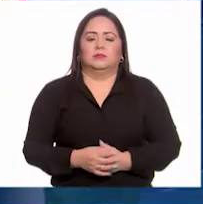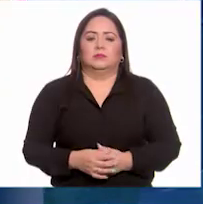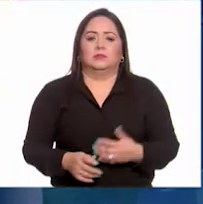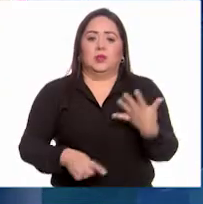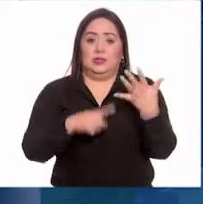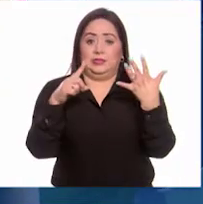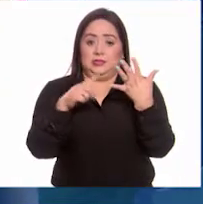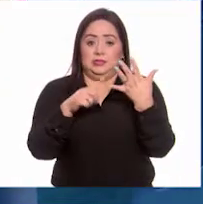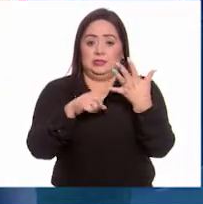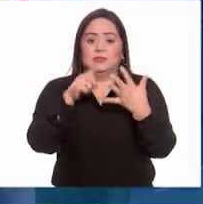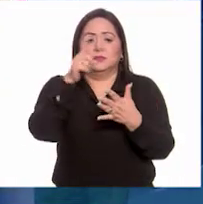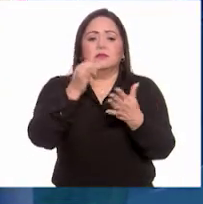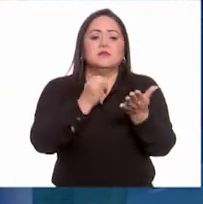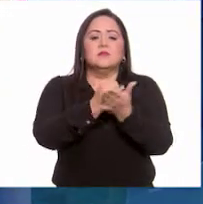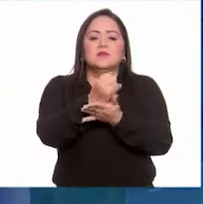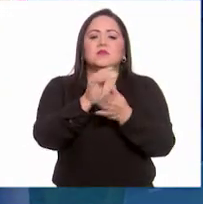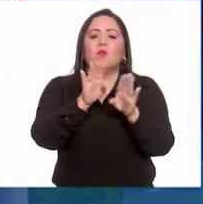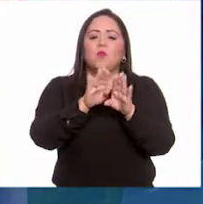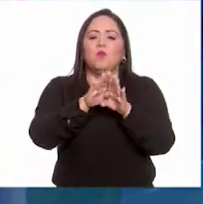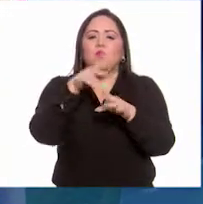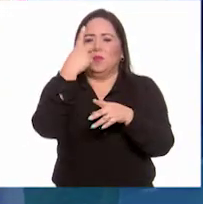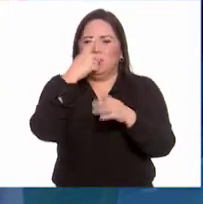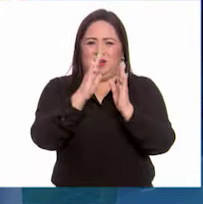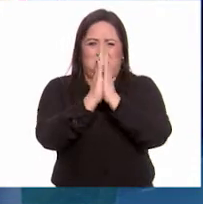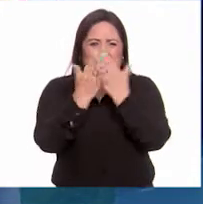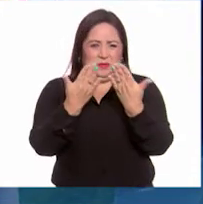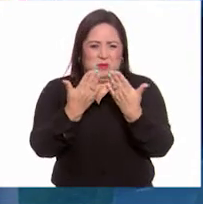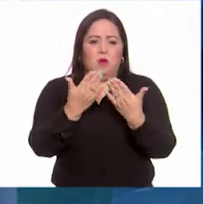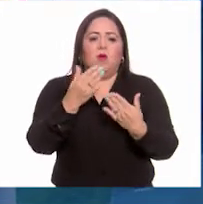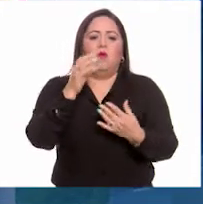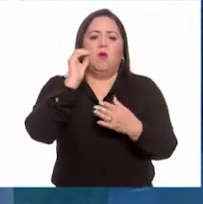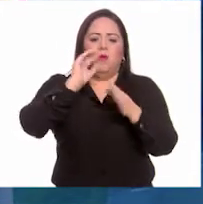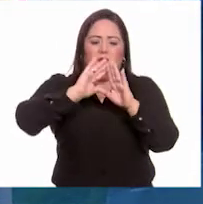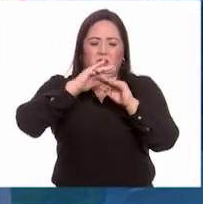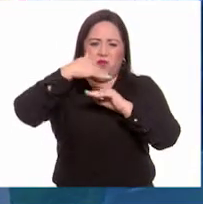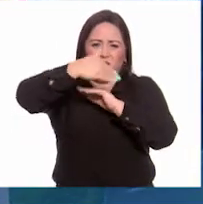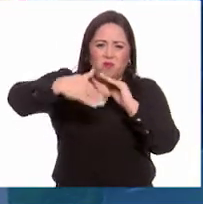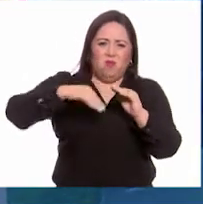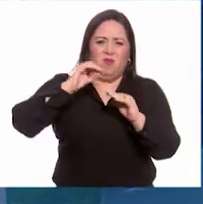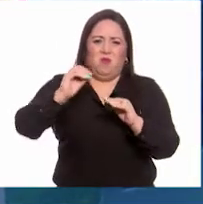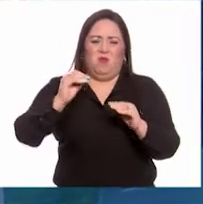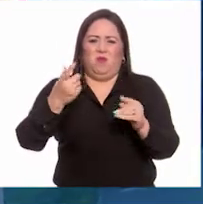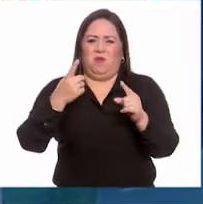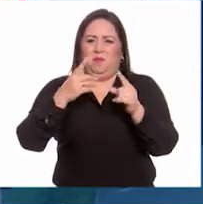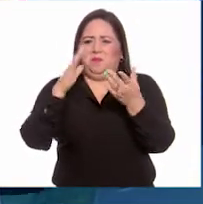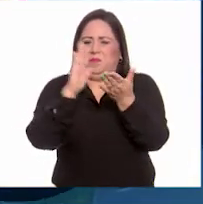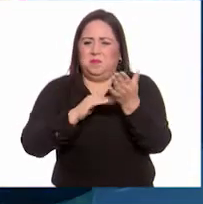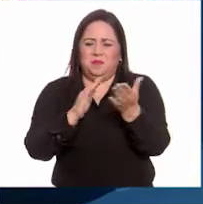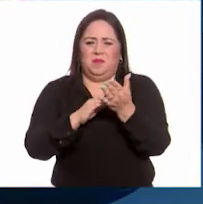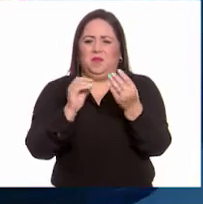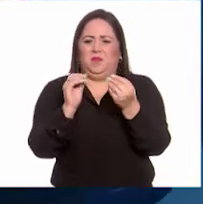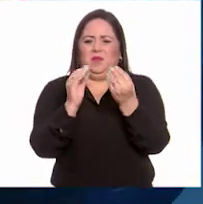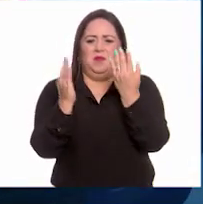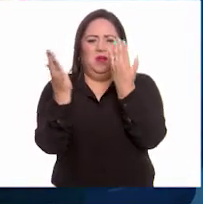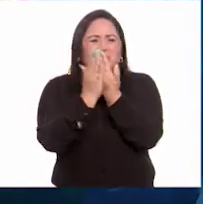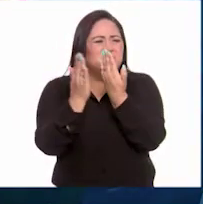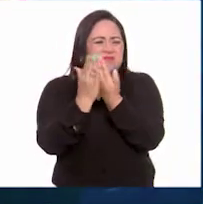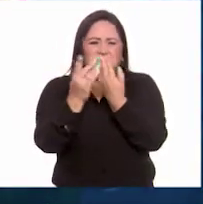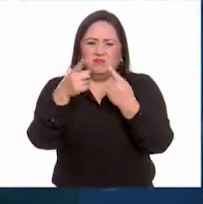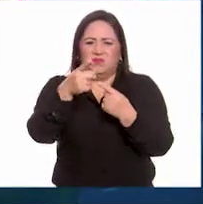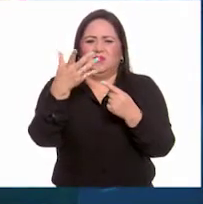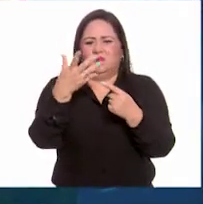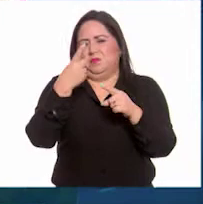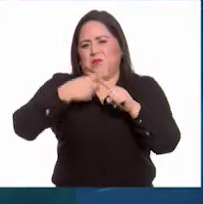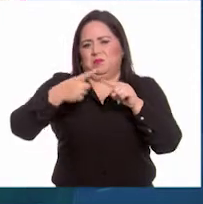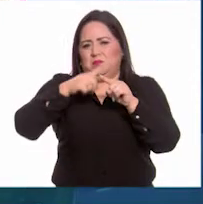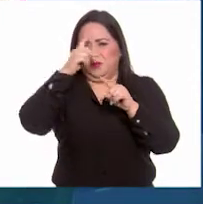Cinco. Definan la estructura de su publicación, forro o camisa, portada, contraportada, prólogo